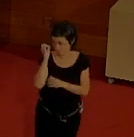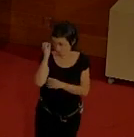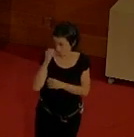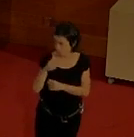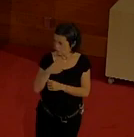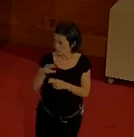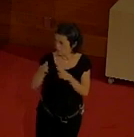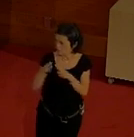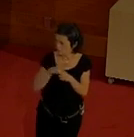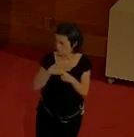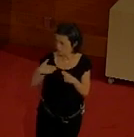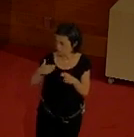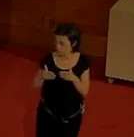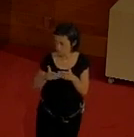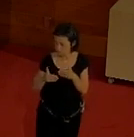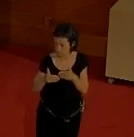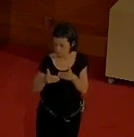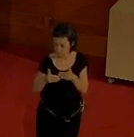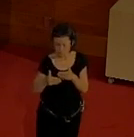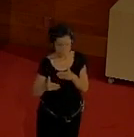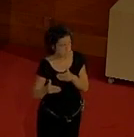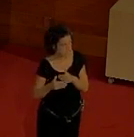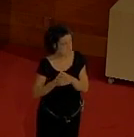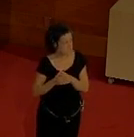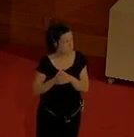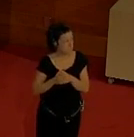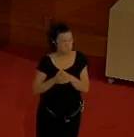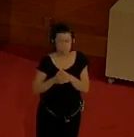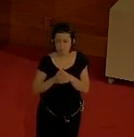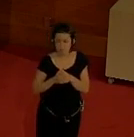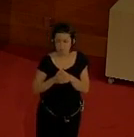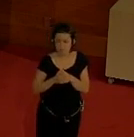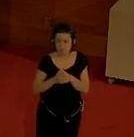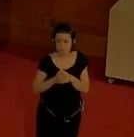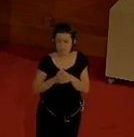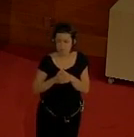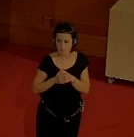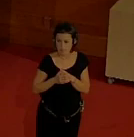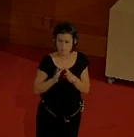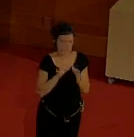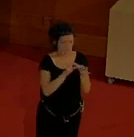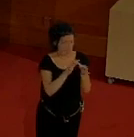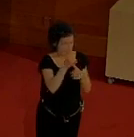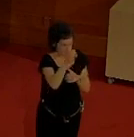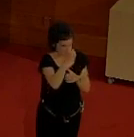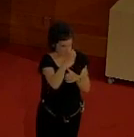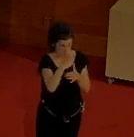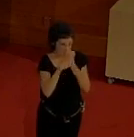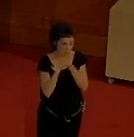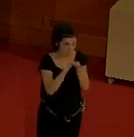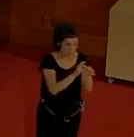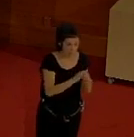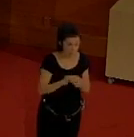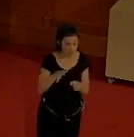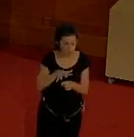No creo que a corto Qué puede pasar con la influencia o el poder que pueda llegar a tener la unión India quiero decir han pasado